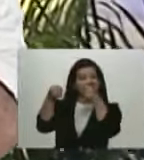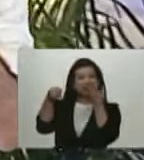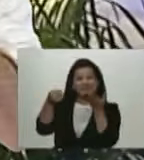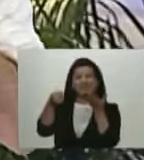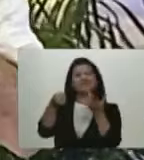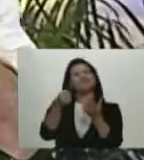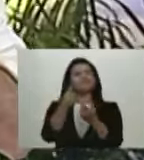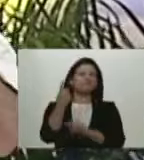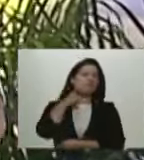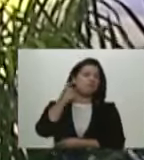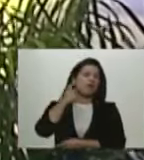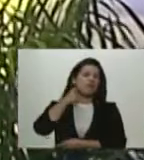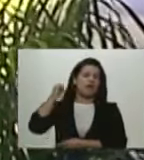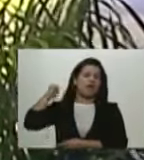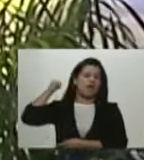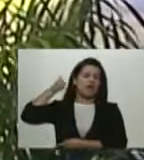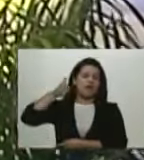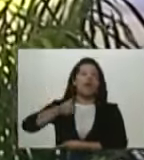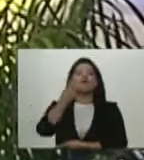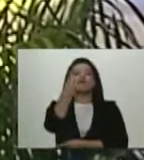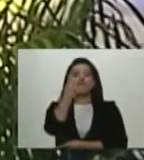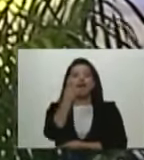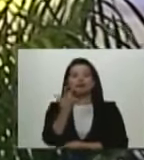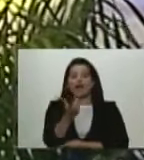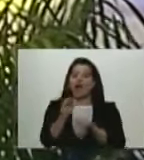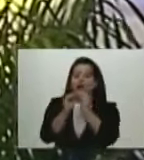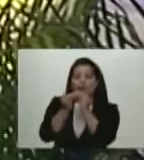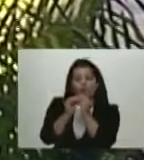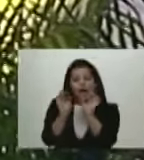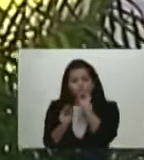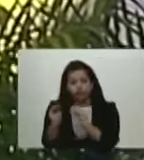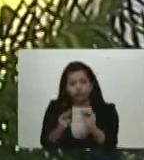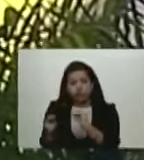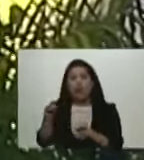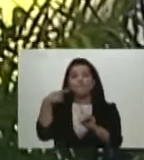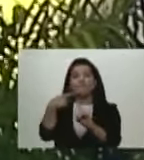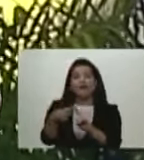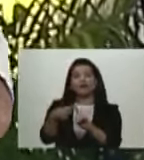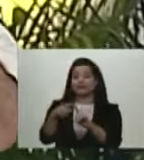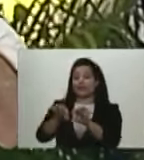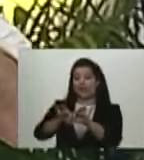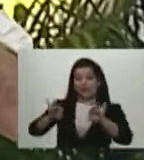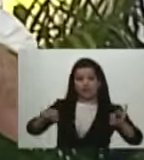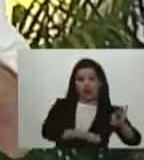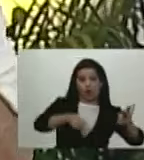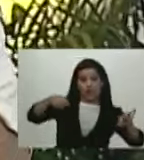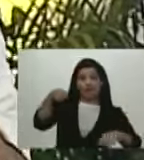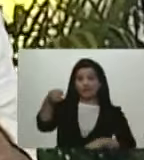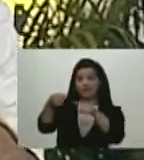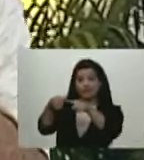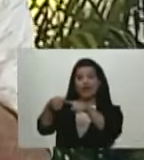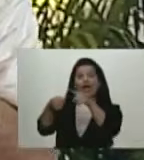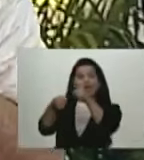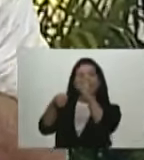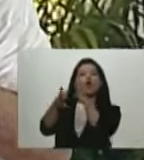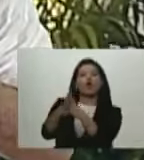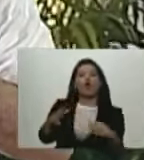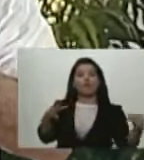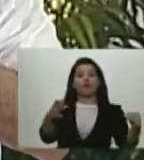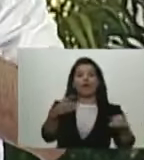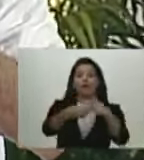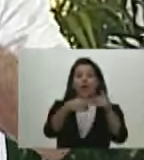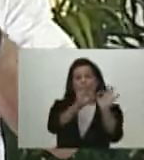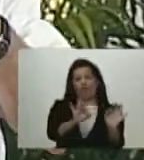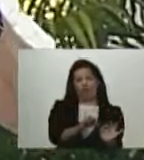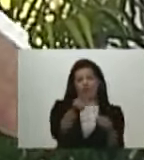significar las copias en original que se van a entregar a quienes se gradúan. Y el planteamiento